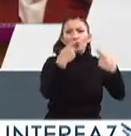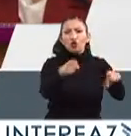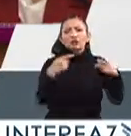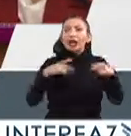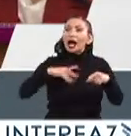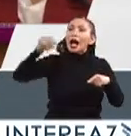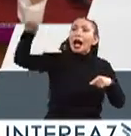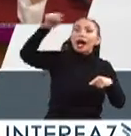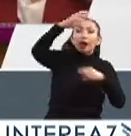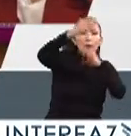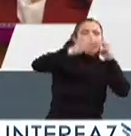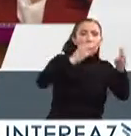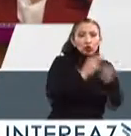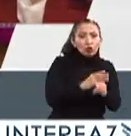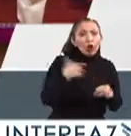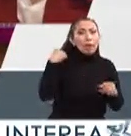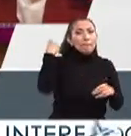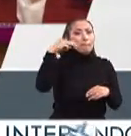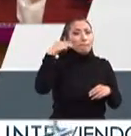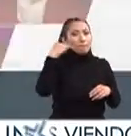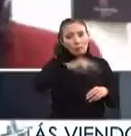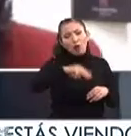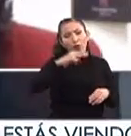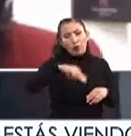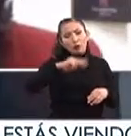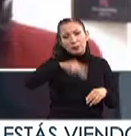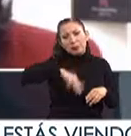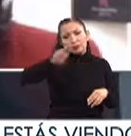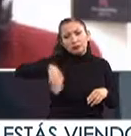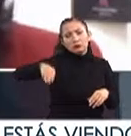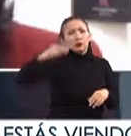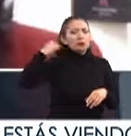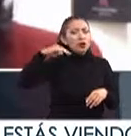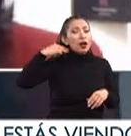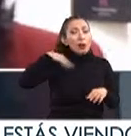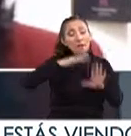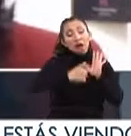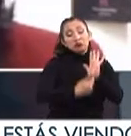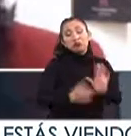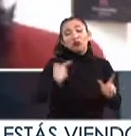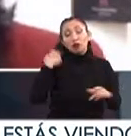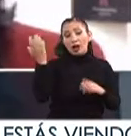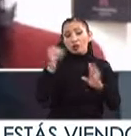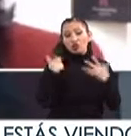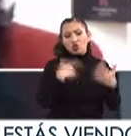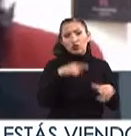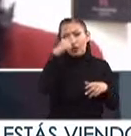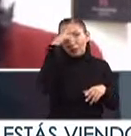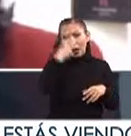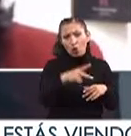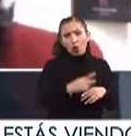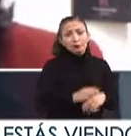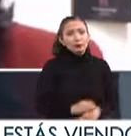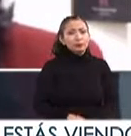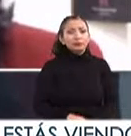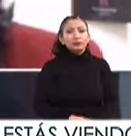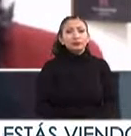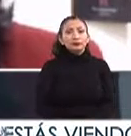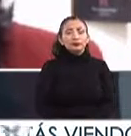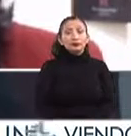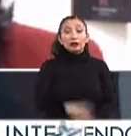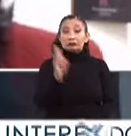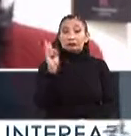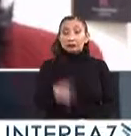se da a nivel mundial en Morelia y presentando también a los mejores exponentes mexicanos durante el festival. Claro,